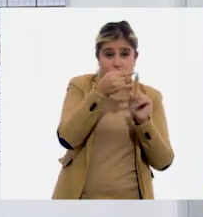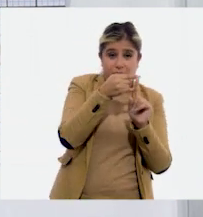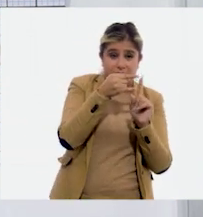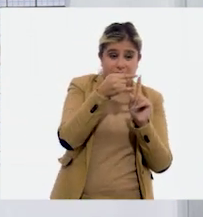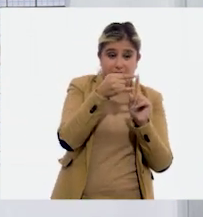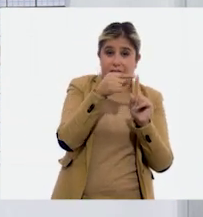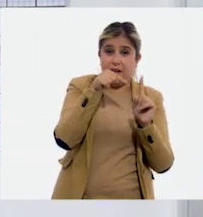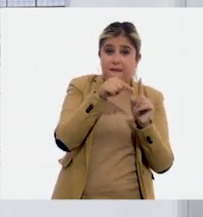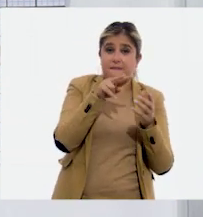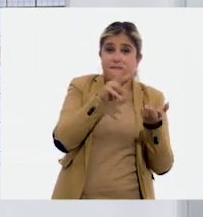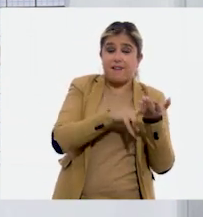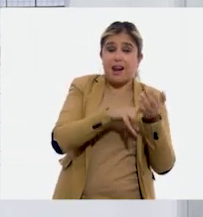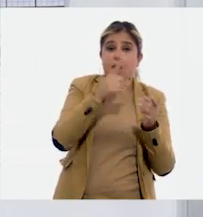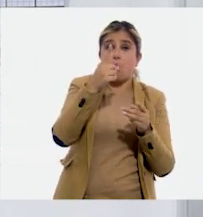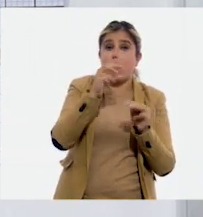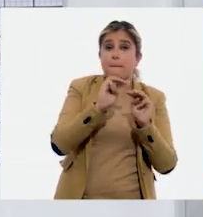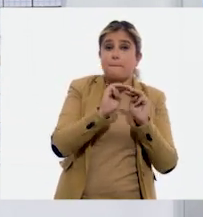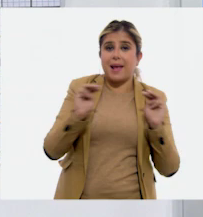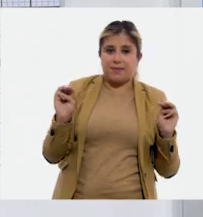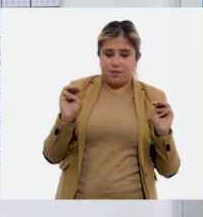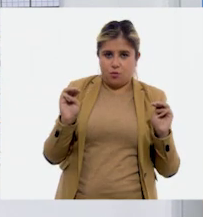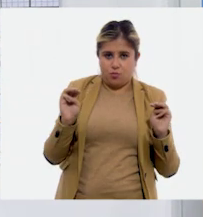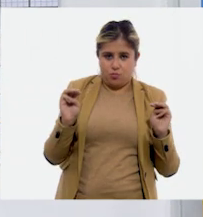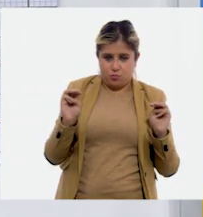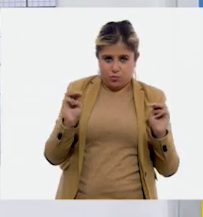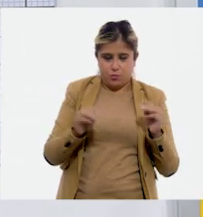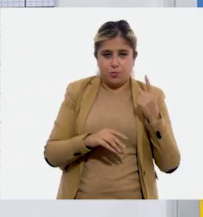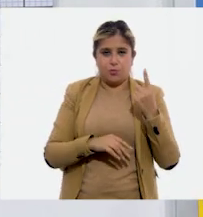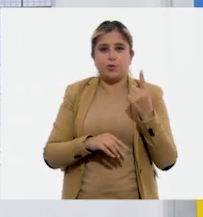a 1 metro cuadrado.